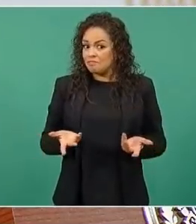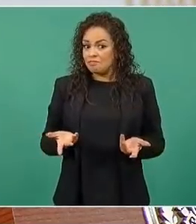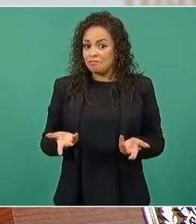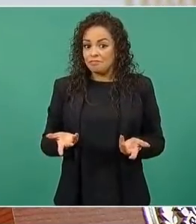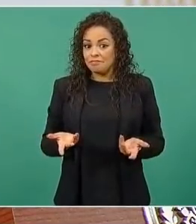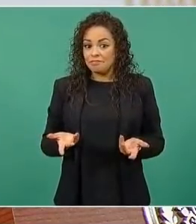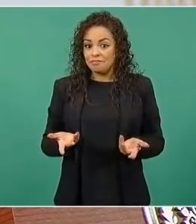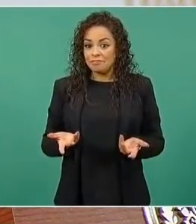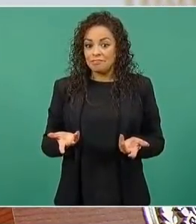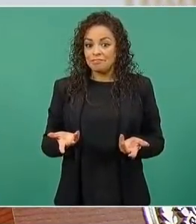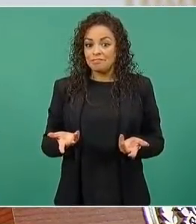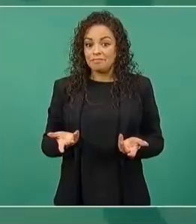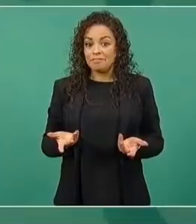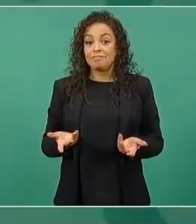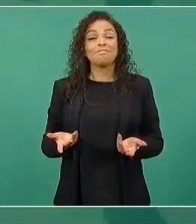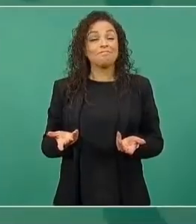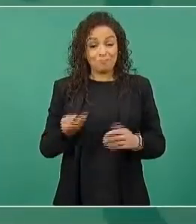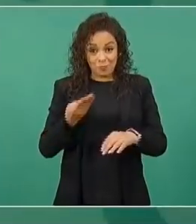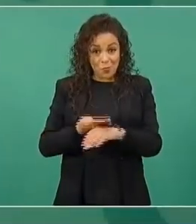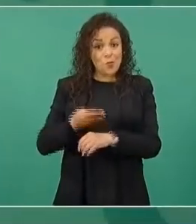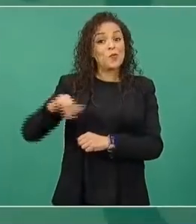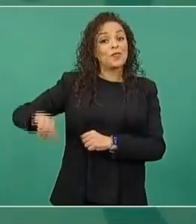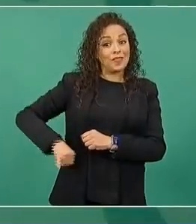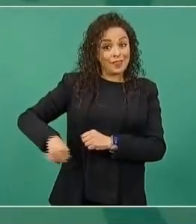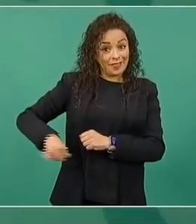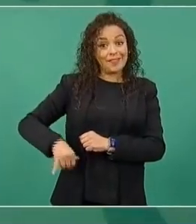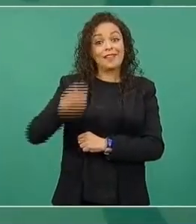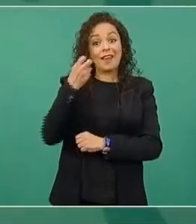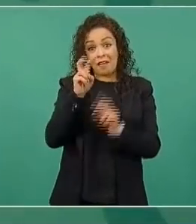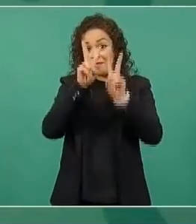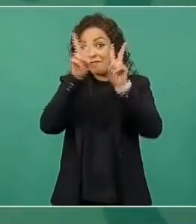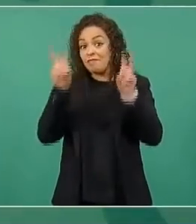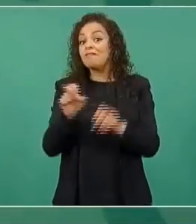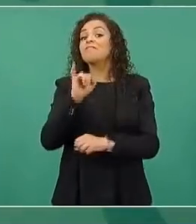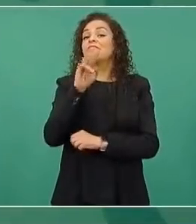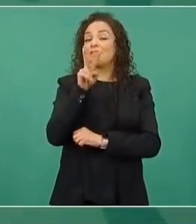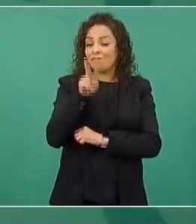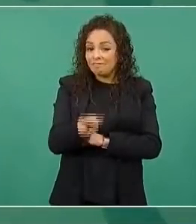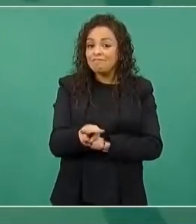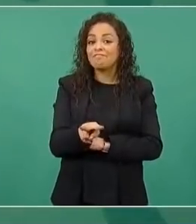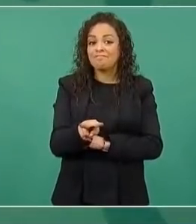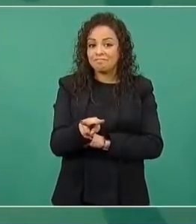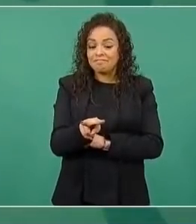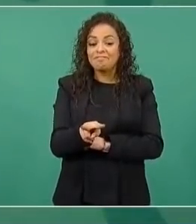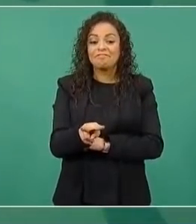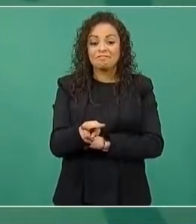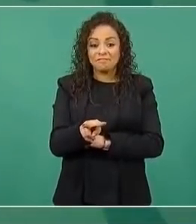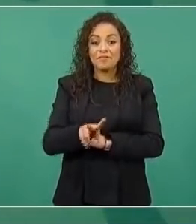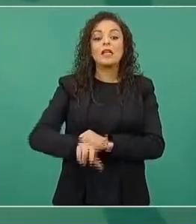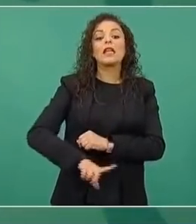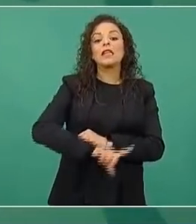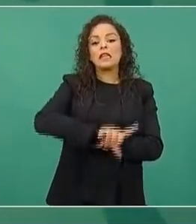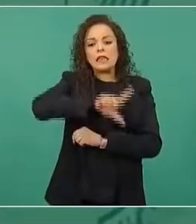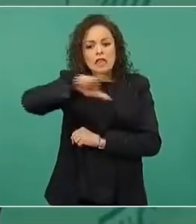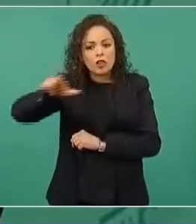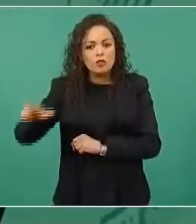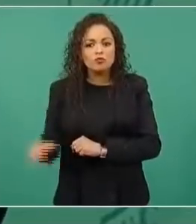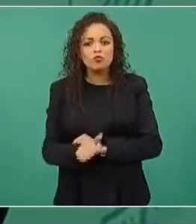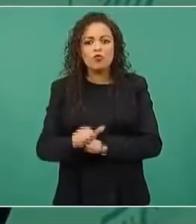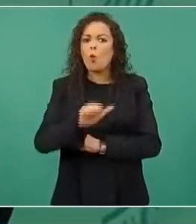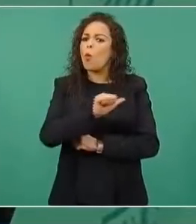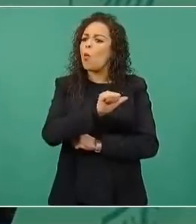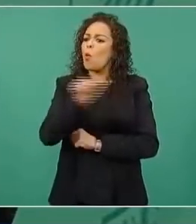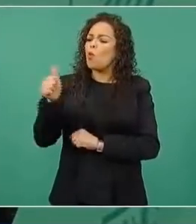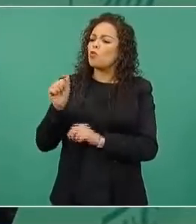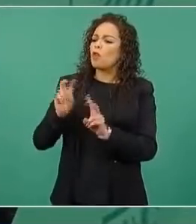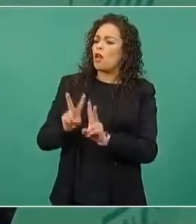con la población? Son temas interesantes. Y luego está el otro